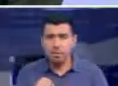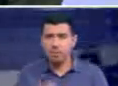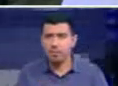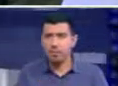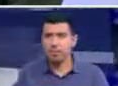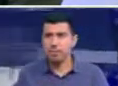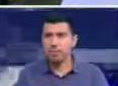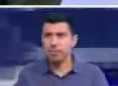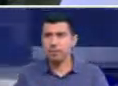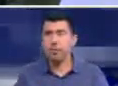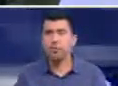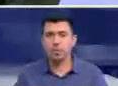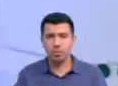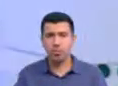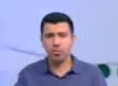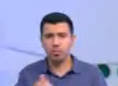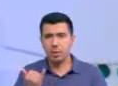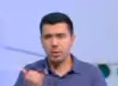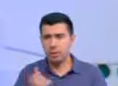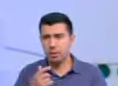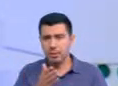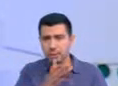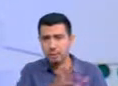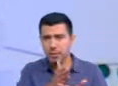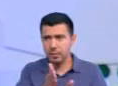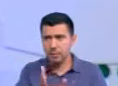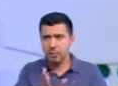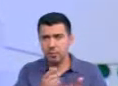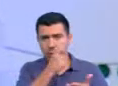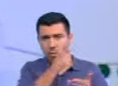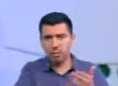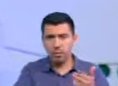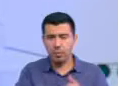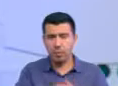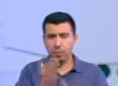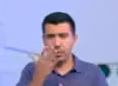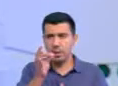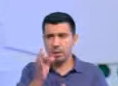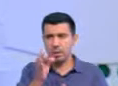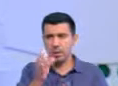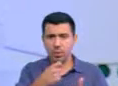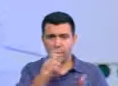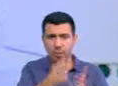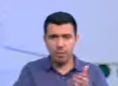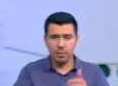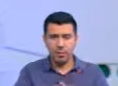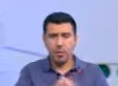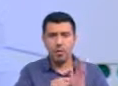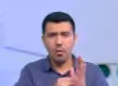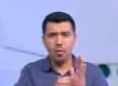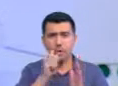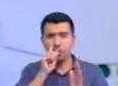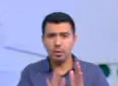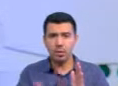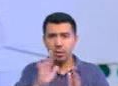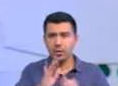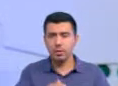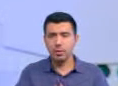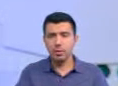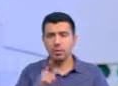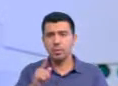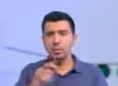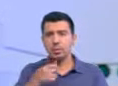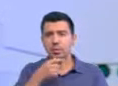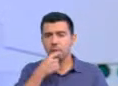Se realizaron órdenes de comparendo en 50 infracciones de nuestra ley del Código Nacional de Tránsito. Queda en